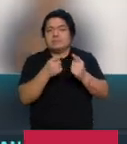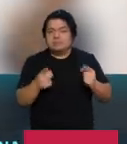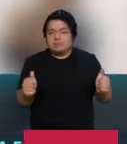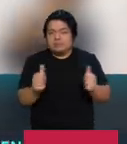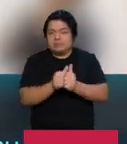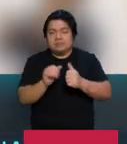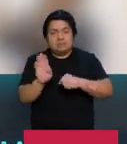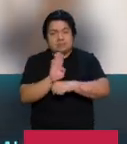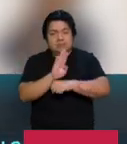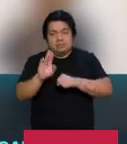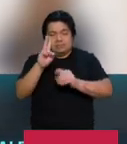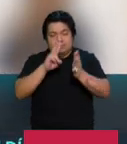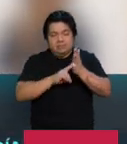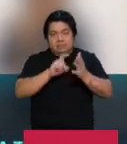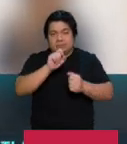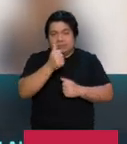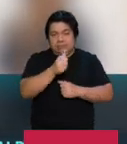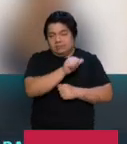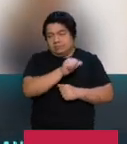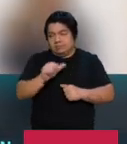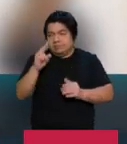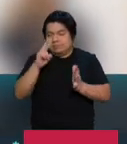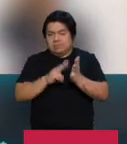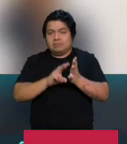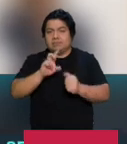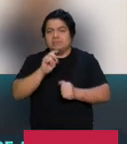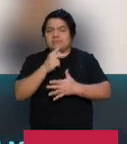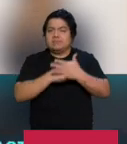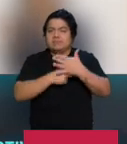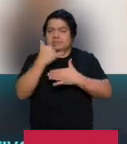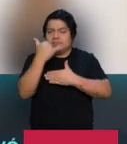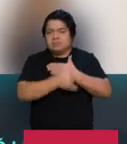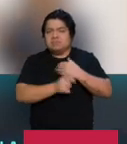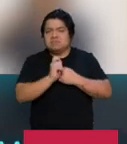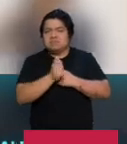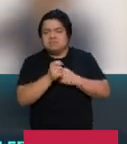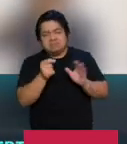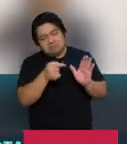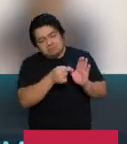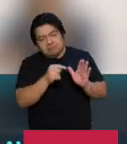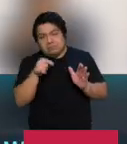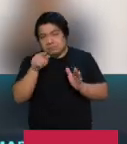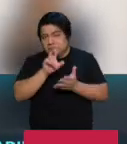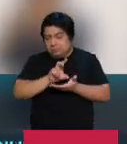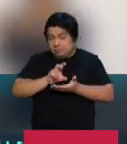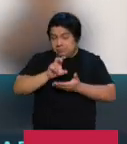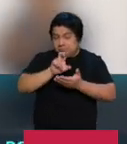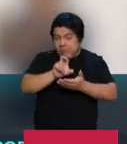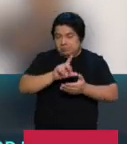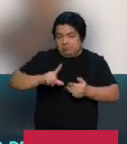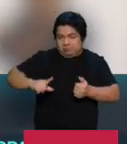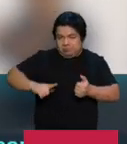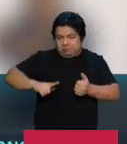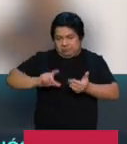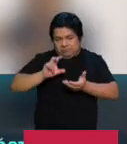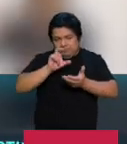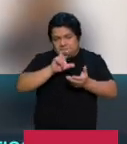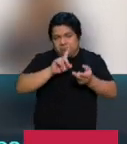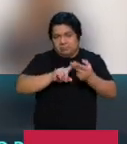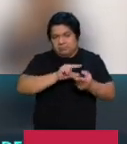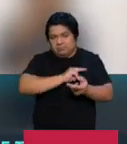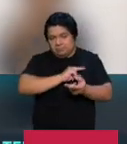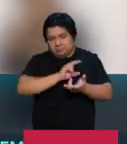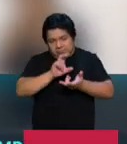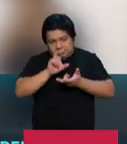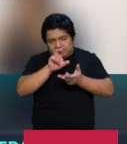Bienestar 2026-2030. Este proyecto busca impulsar las inversiones públicas y privadas en el país.